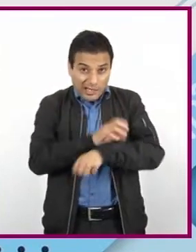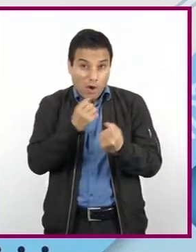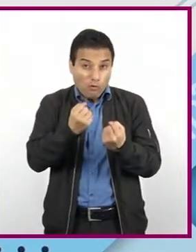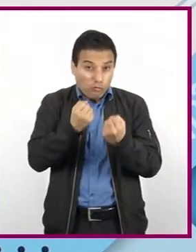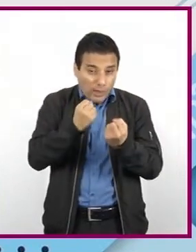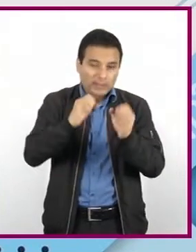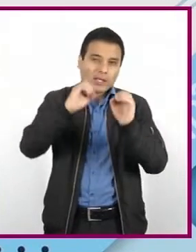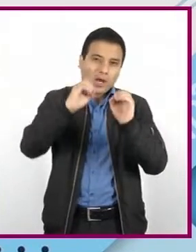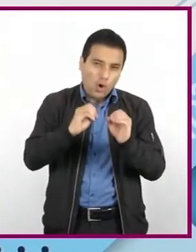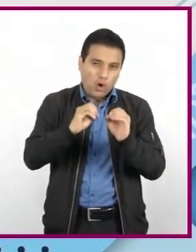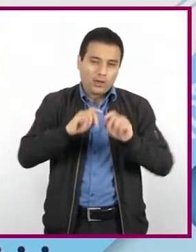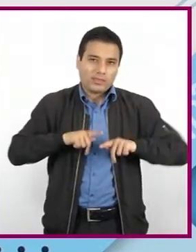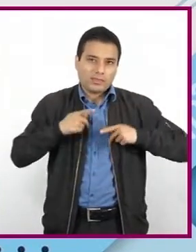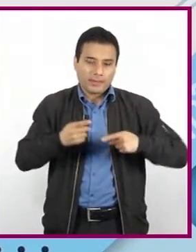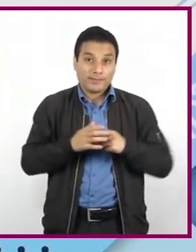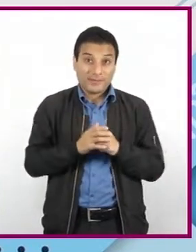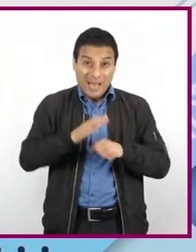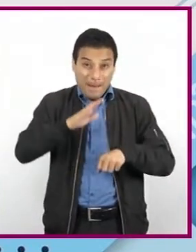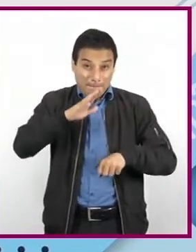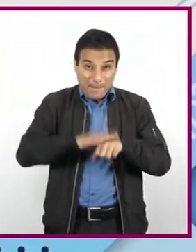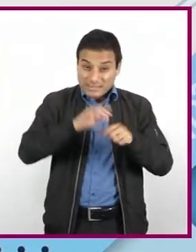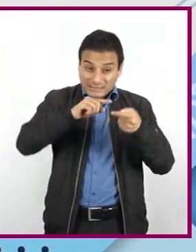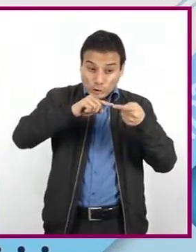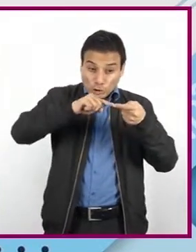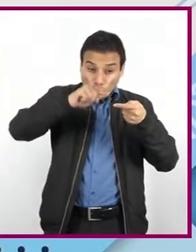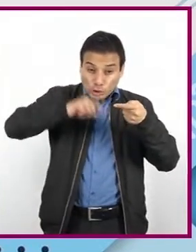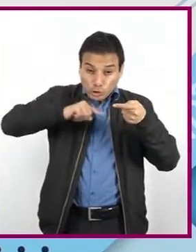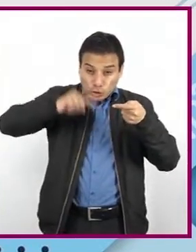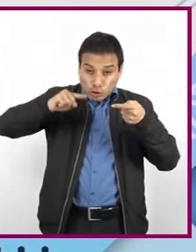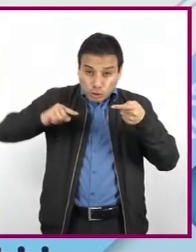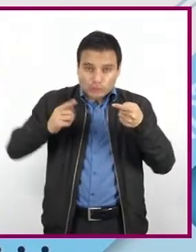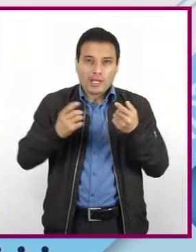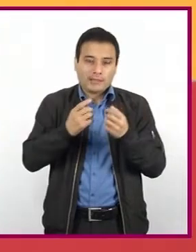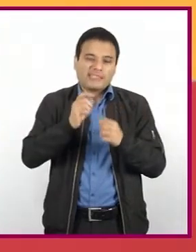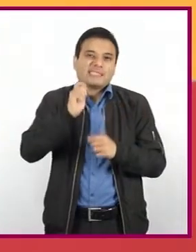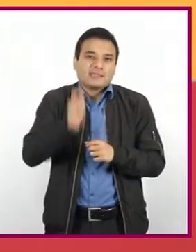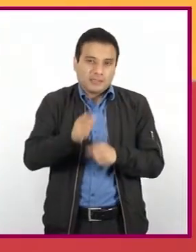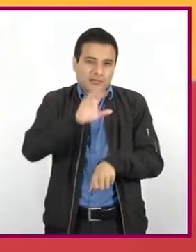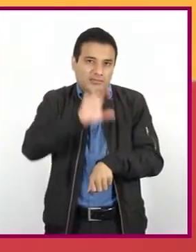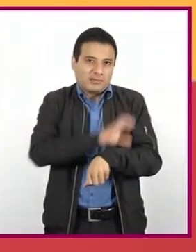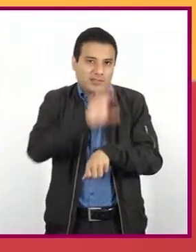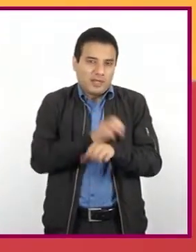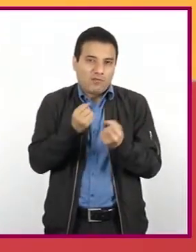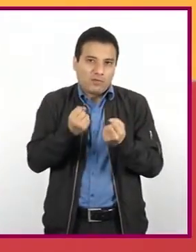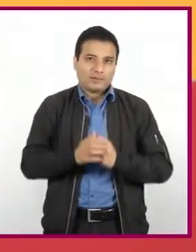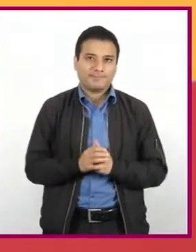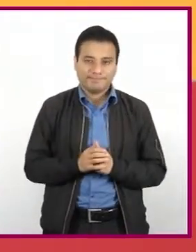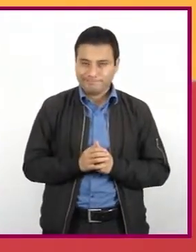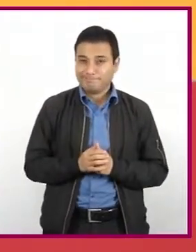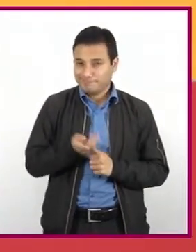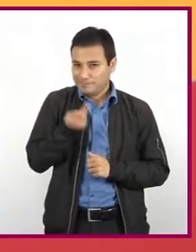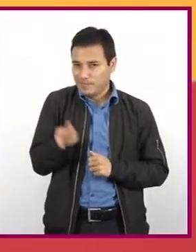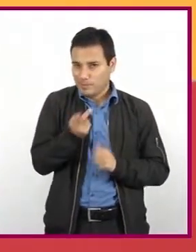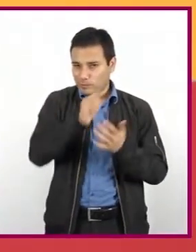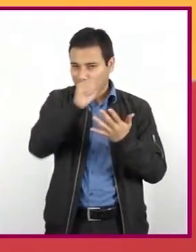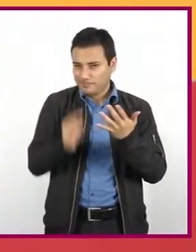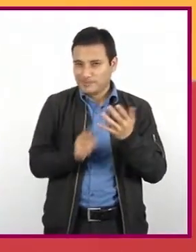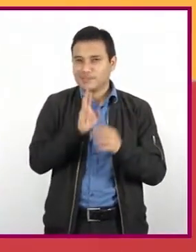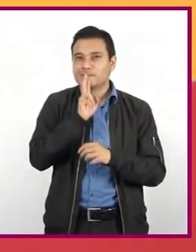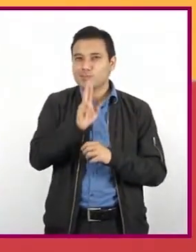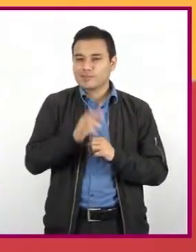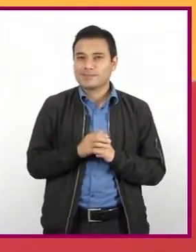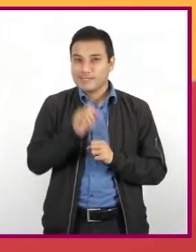frecuencia. Entre mayor sea la frecuencia de una onda, más energía posee. Para responder esas preguntas y aprender un poco